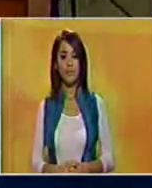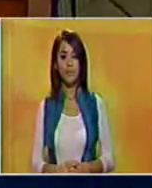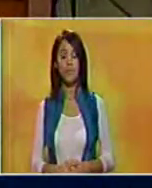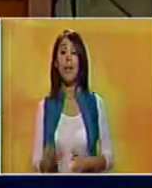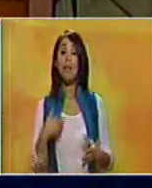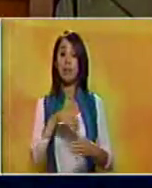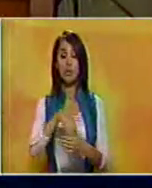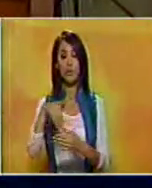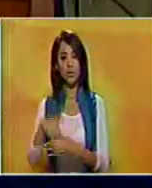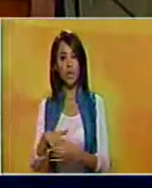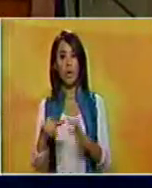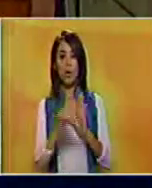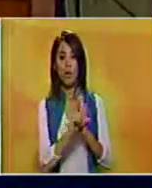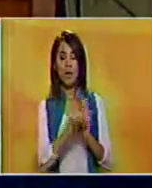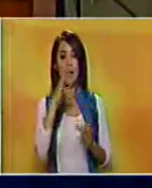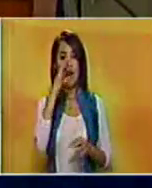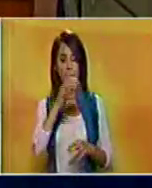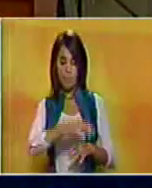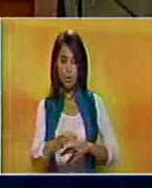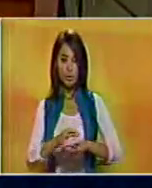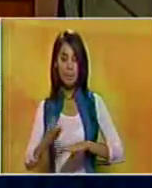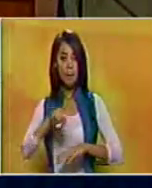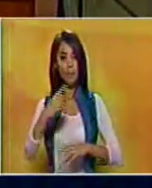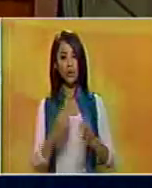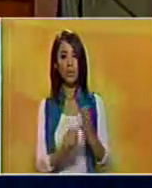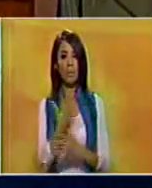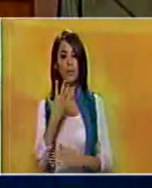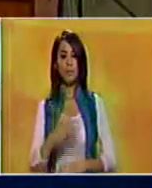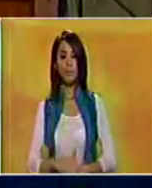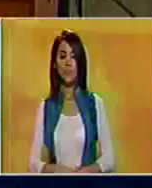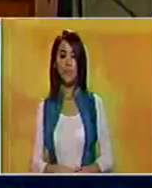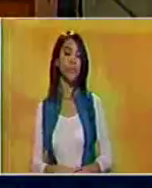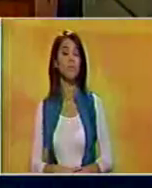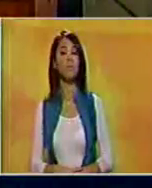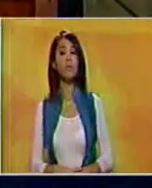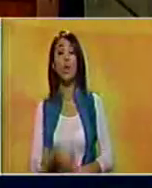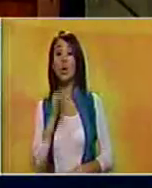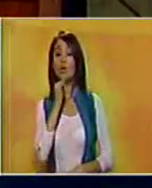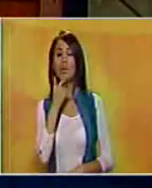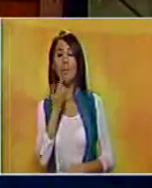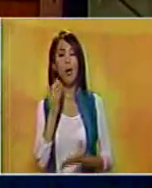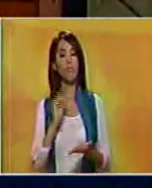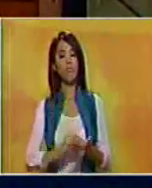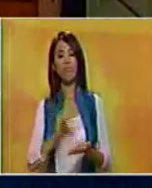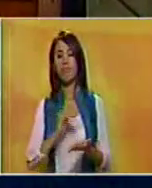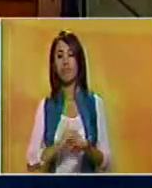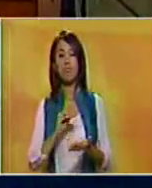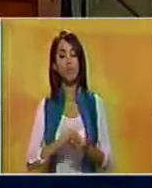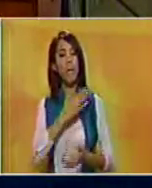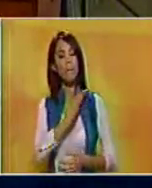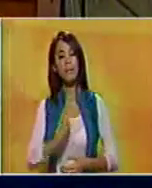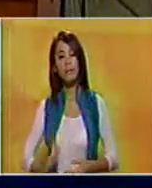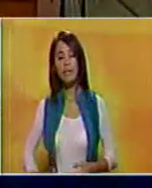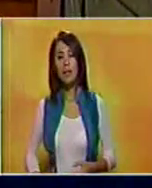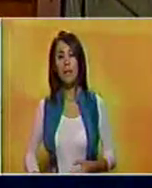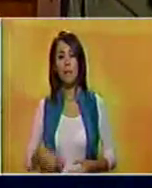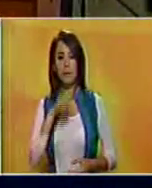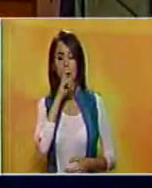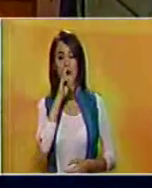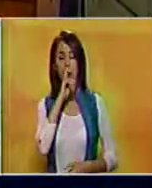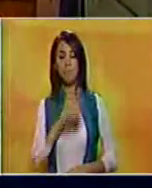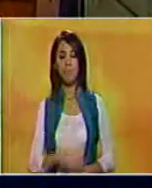legislativos y de consejos municipales del próximo mes de mayo. Lo he dicho muchas veces nuestro presidente, nuestro candidato Nicolás Maduro